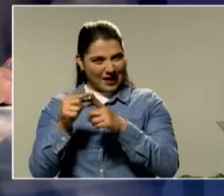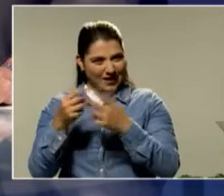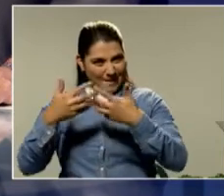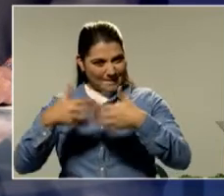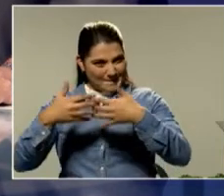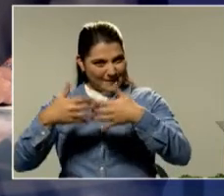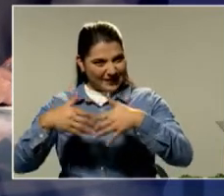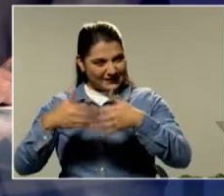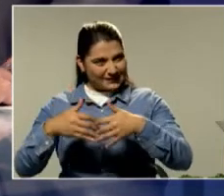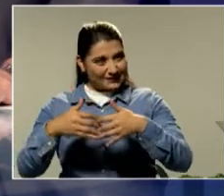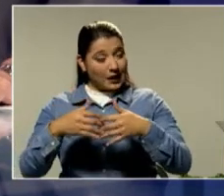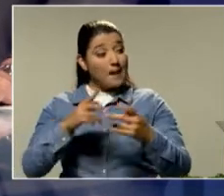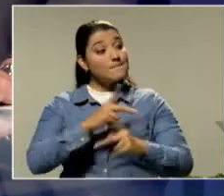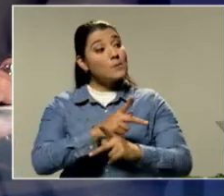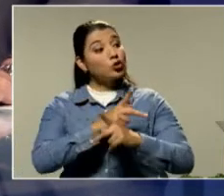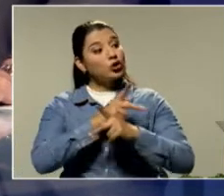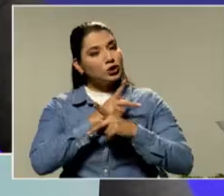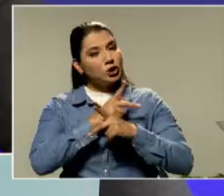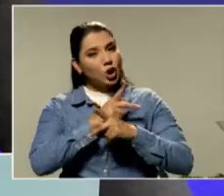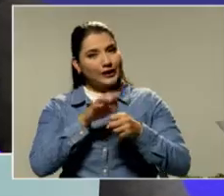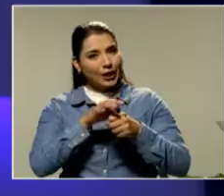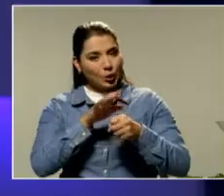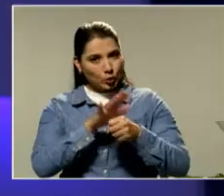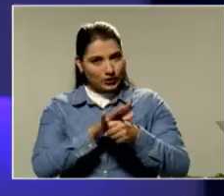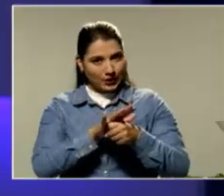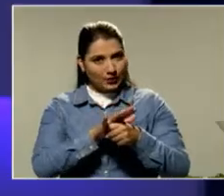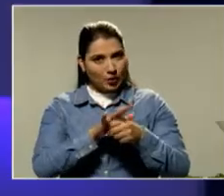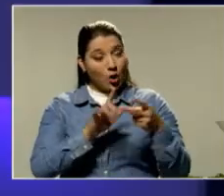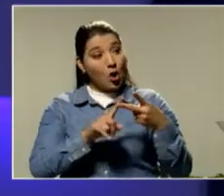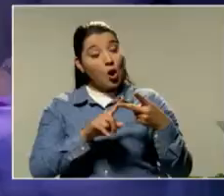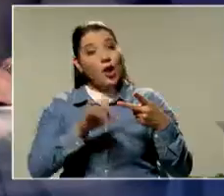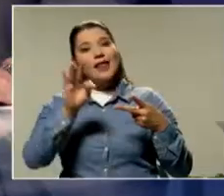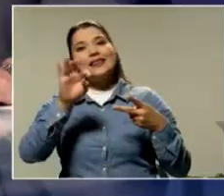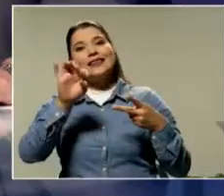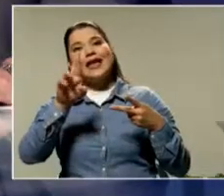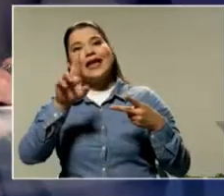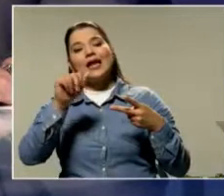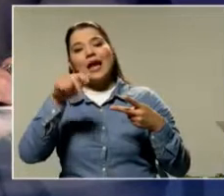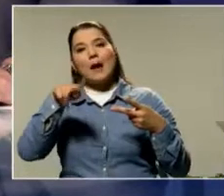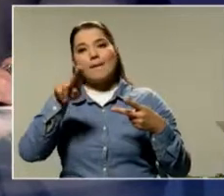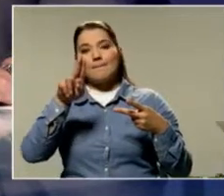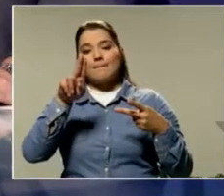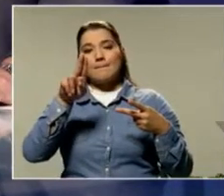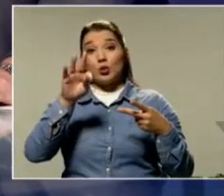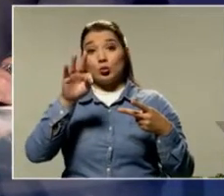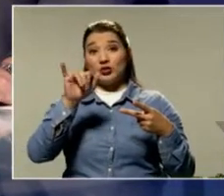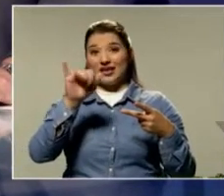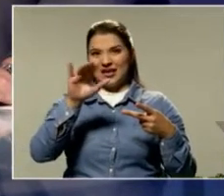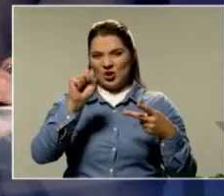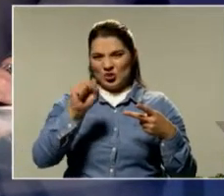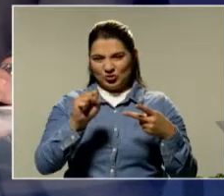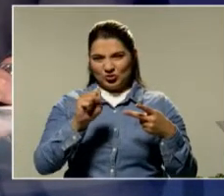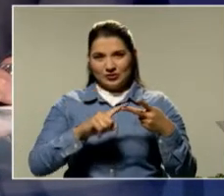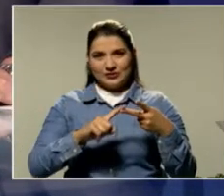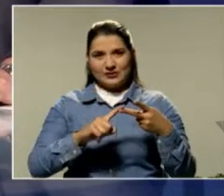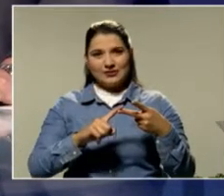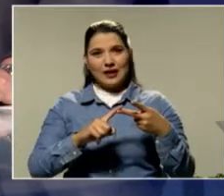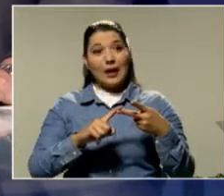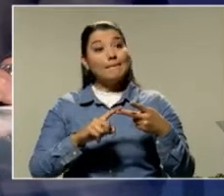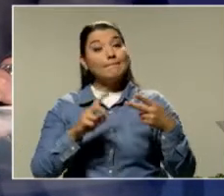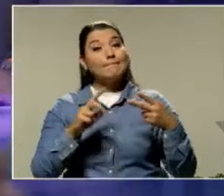Los protectores de cultivos. Protectores de cultivos. Terapéuticos vegetales. Estamos conversando sobre terapéuticos